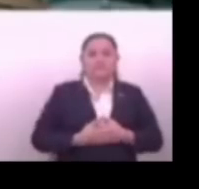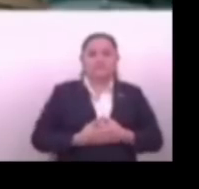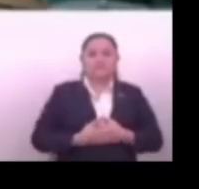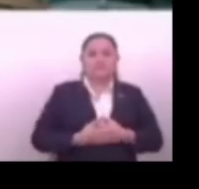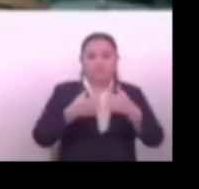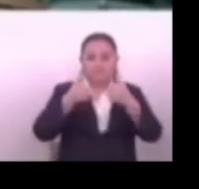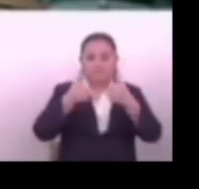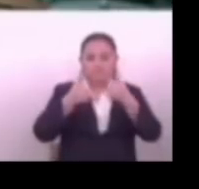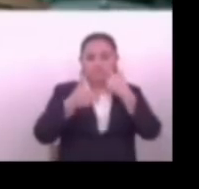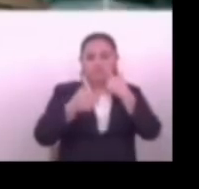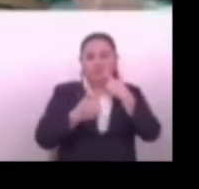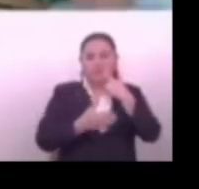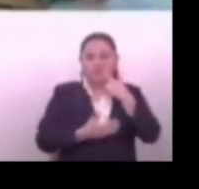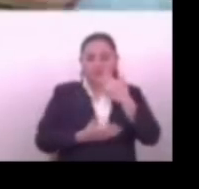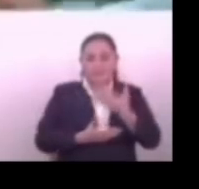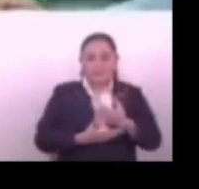Bueno,